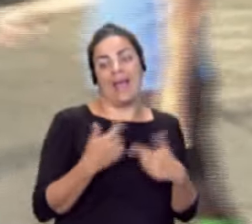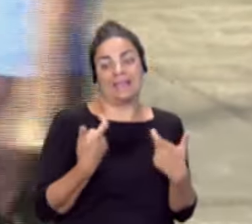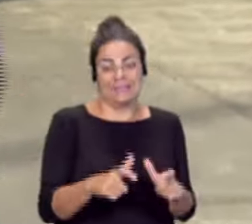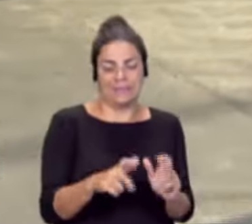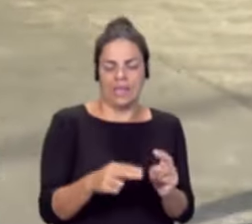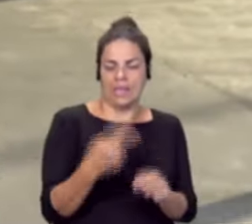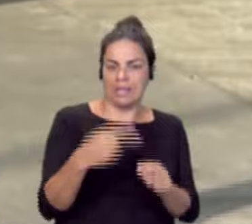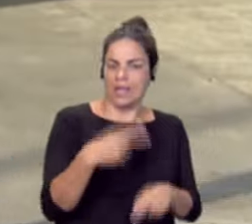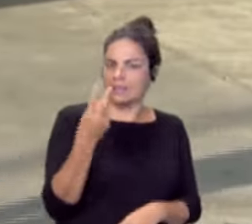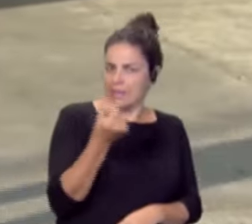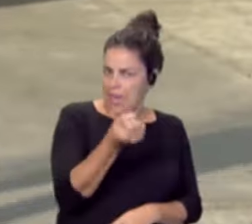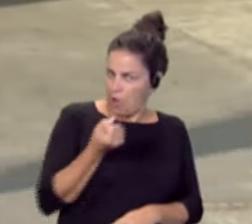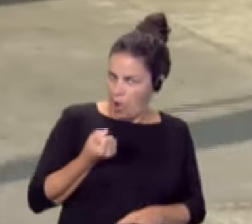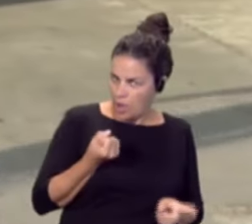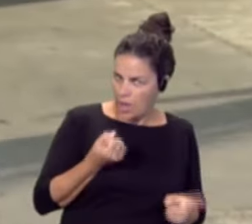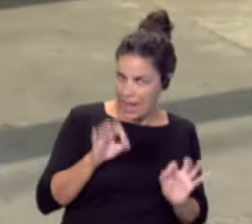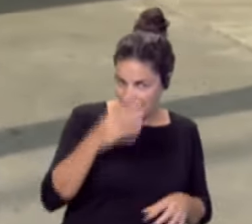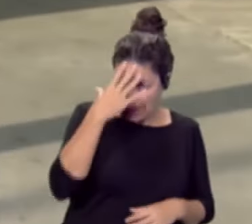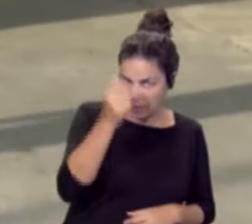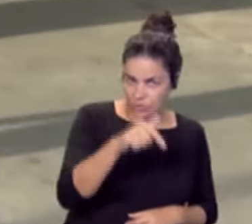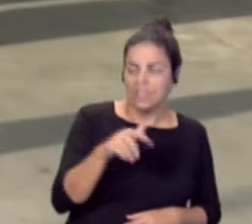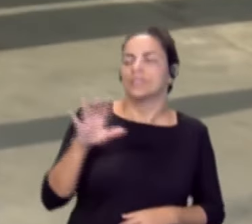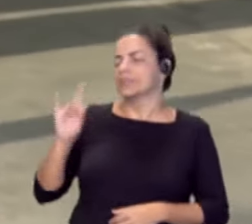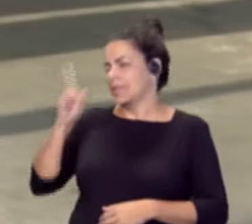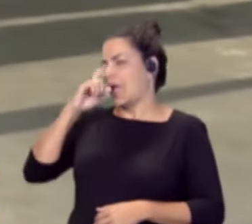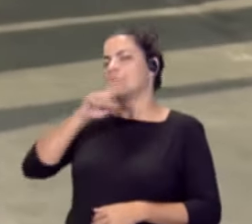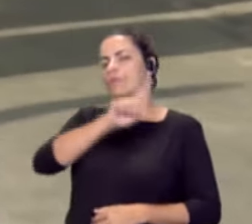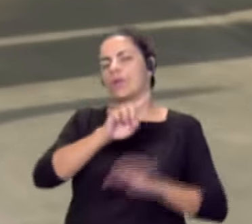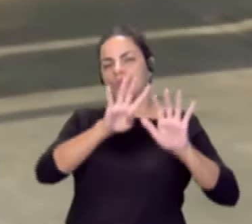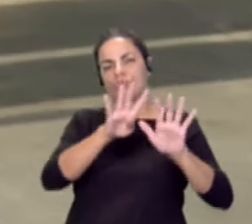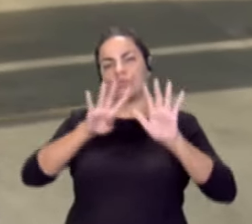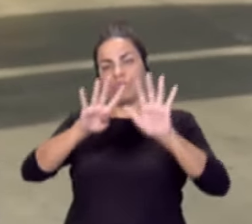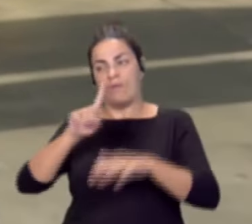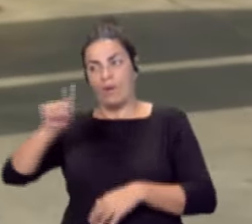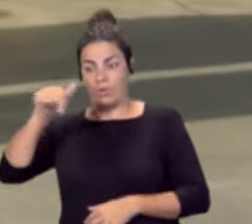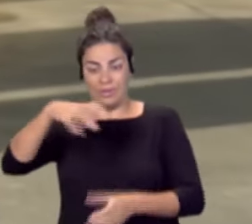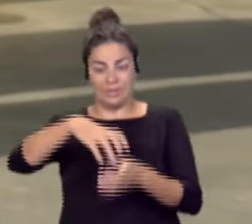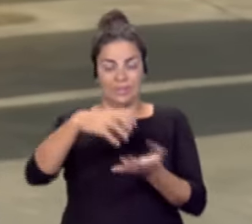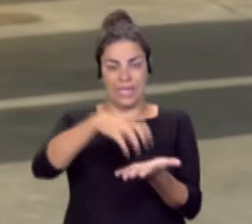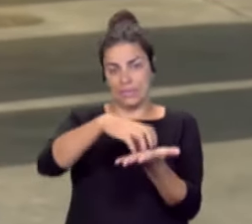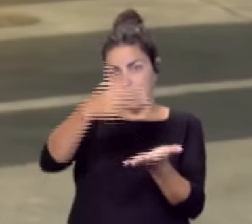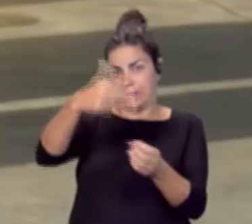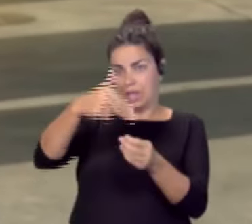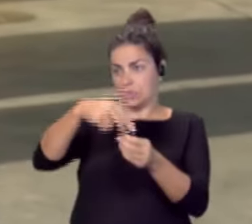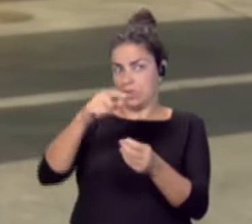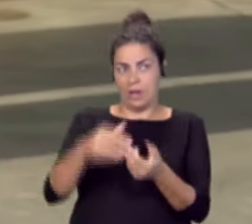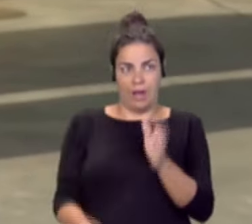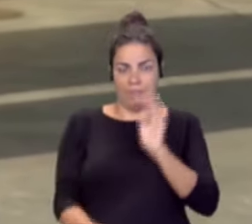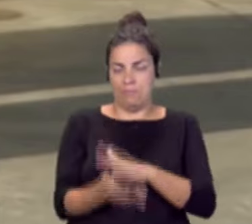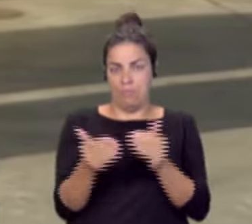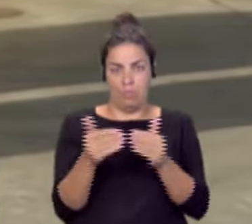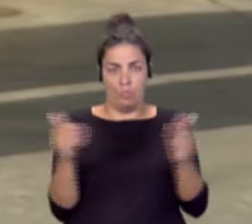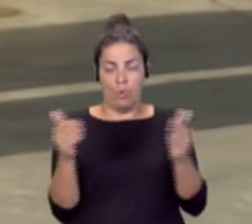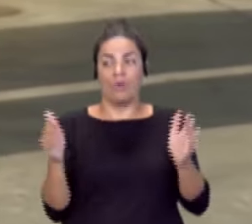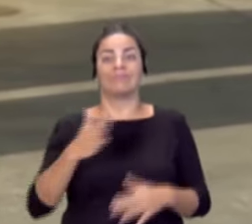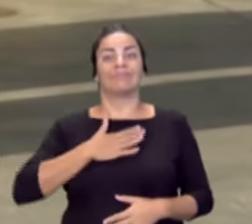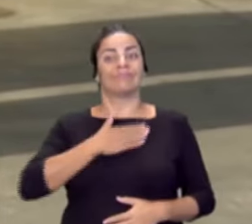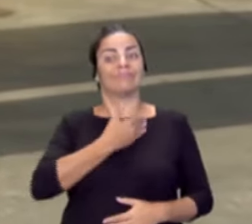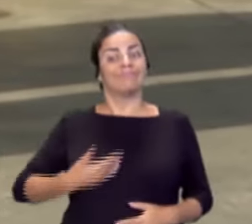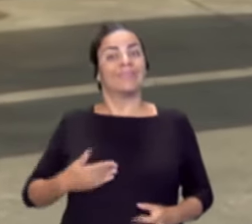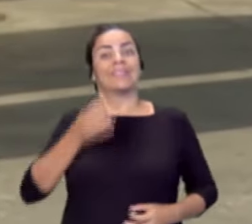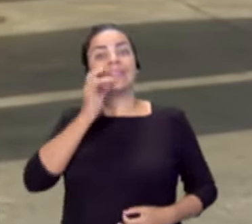aquí en la isla. Efectivamente, en el año 1991 se inauguró por primera vez esta estación de servicio, propiedad de los